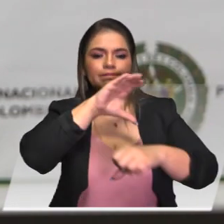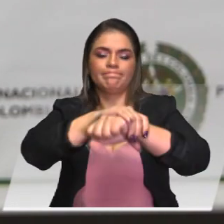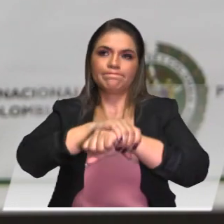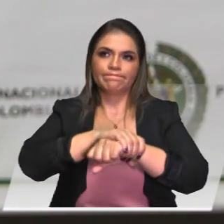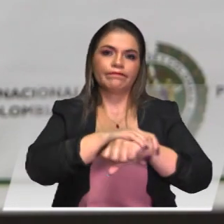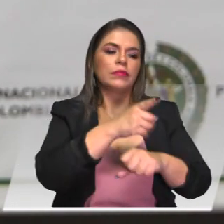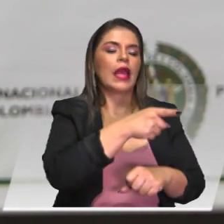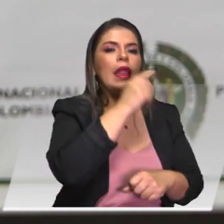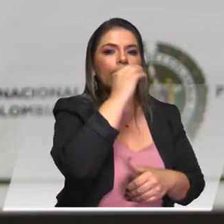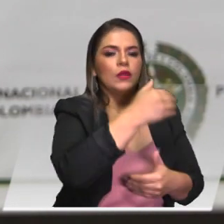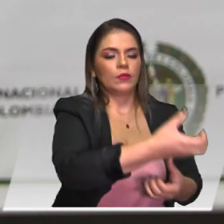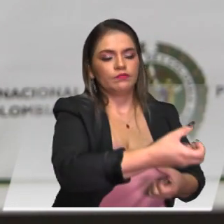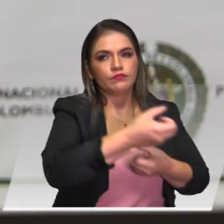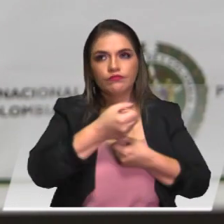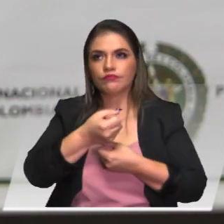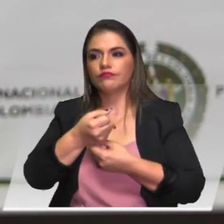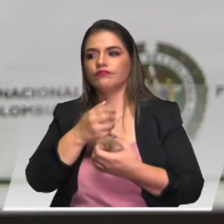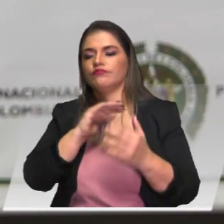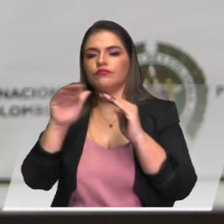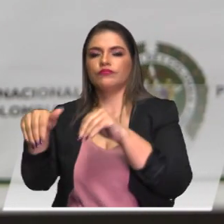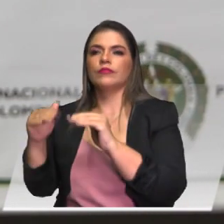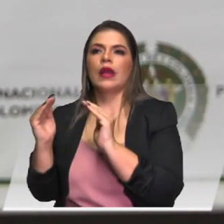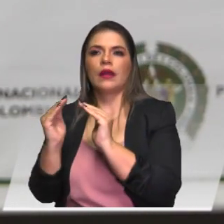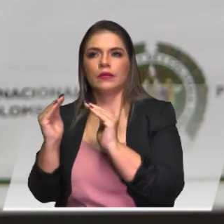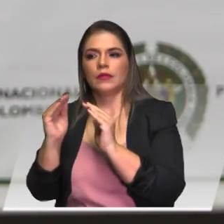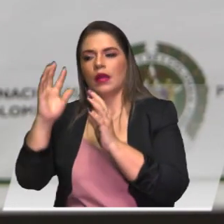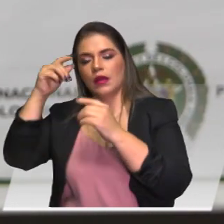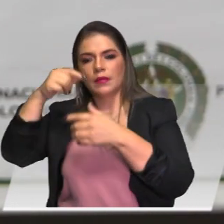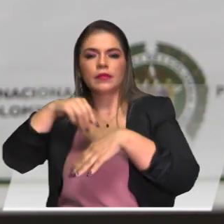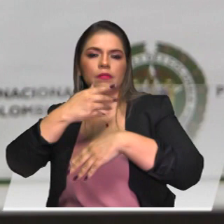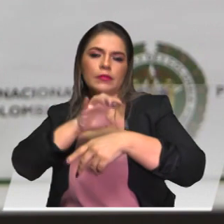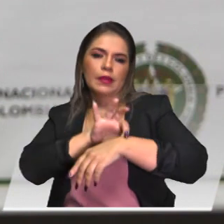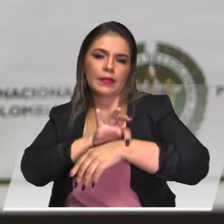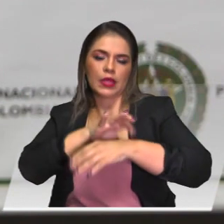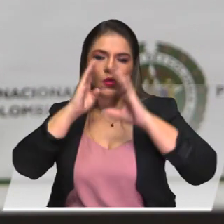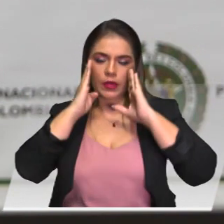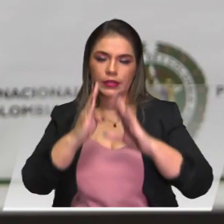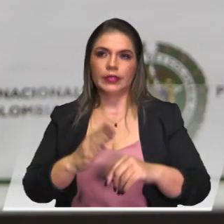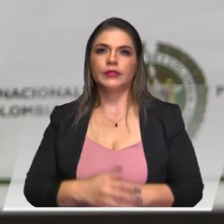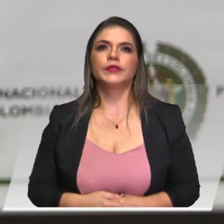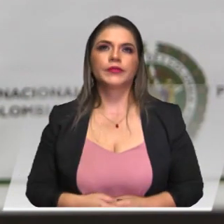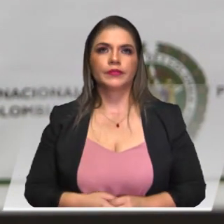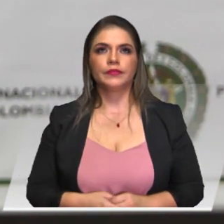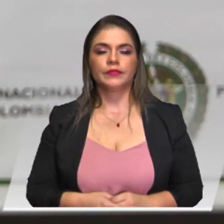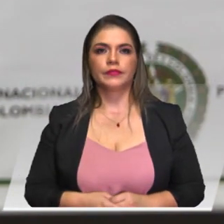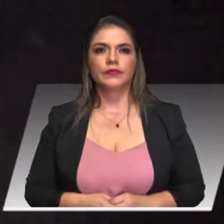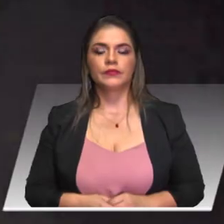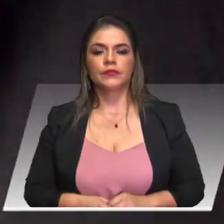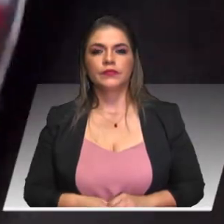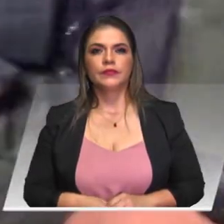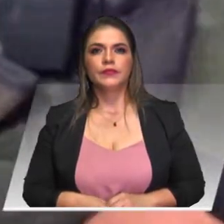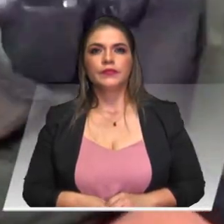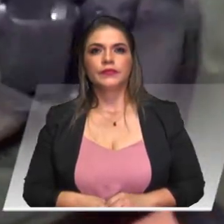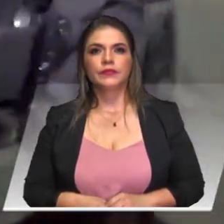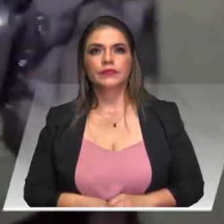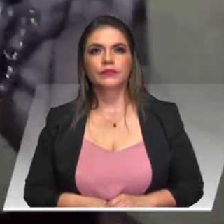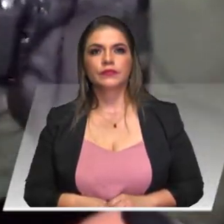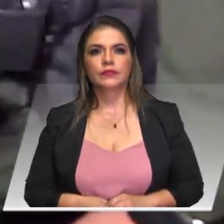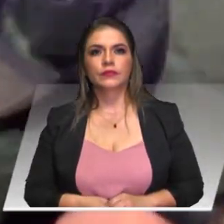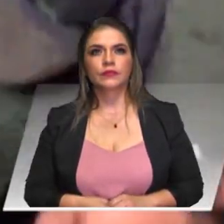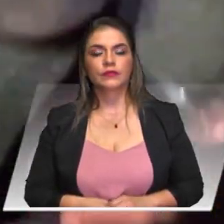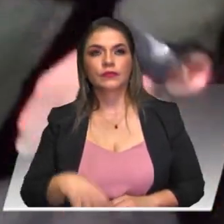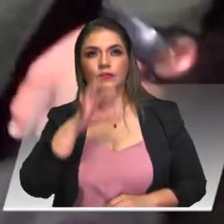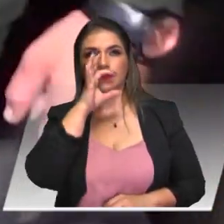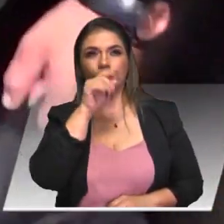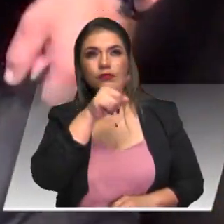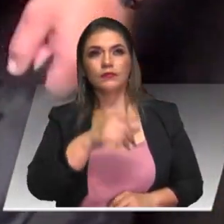y posteriormente se lleva al menor de edad para atención médica y se pone en protección para su restablecimiento de derechos el hombre que se